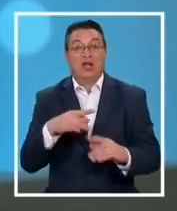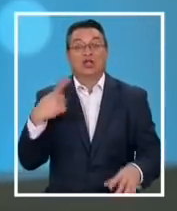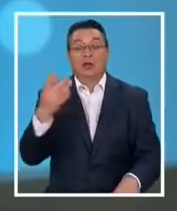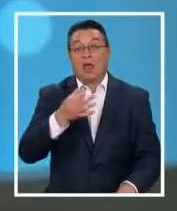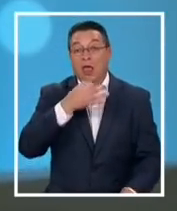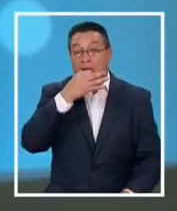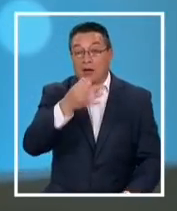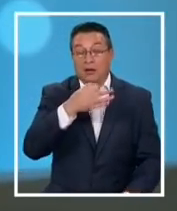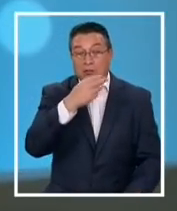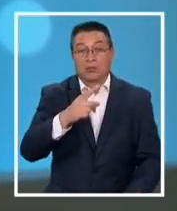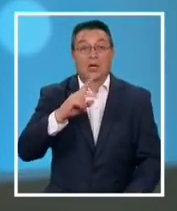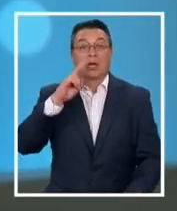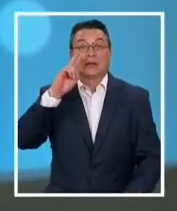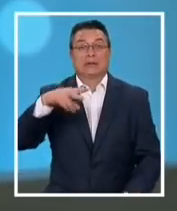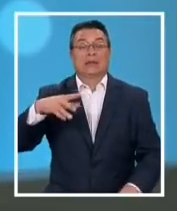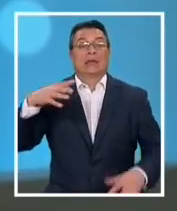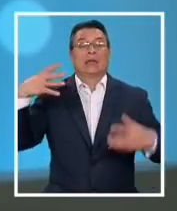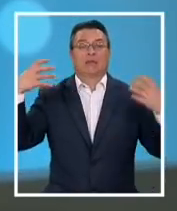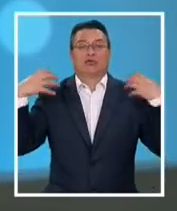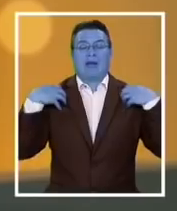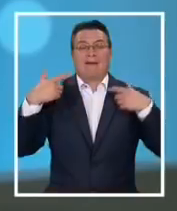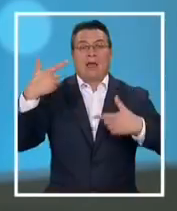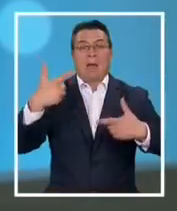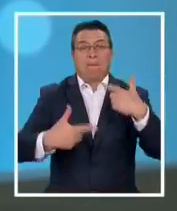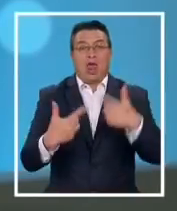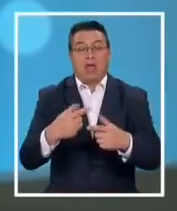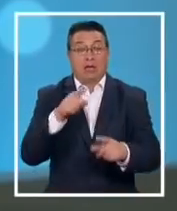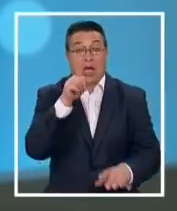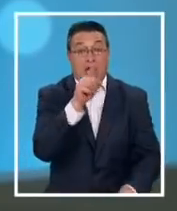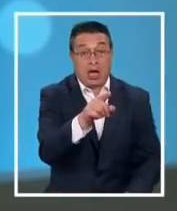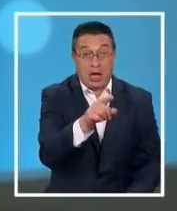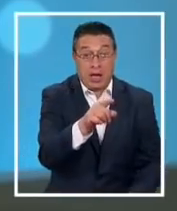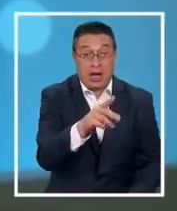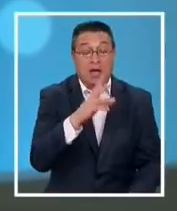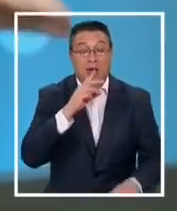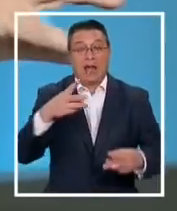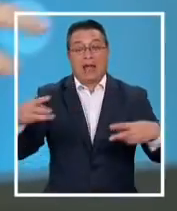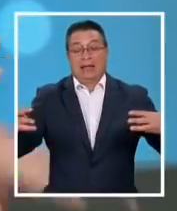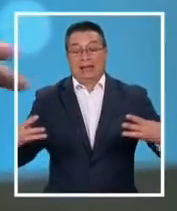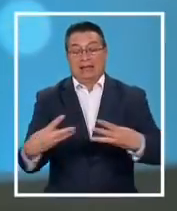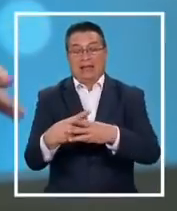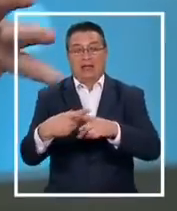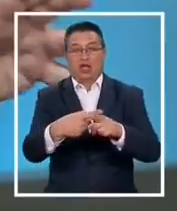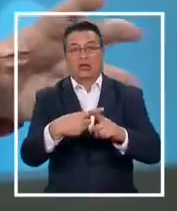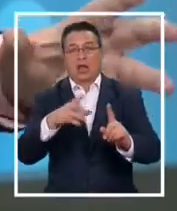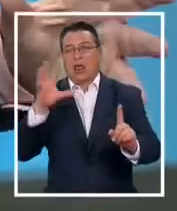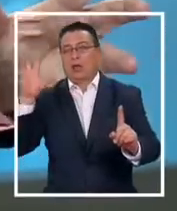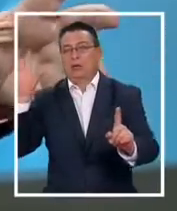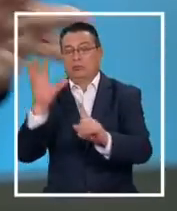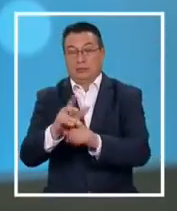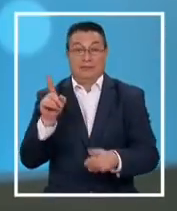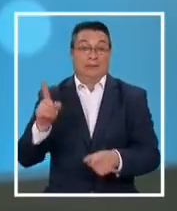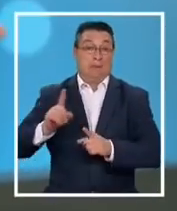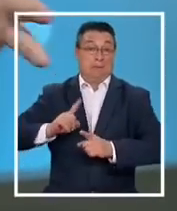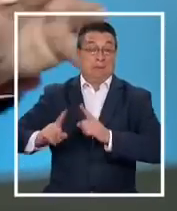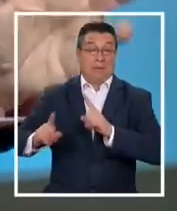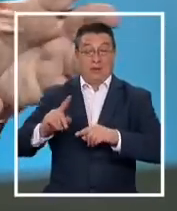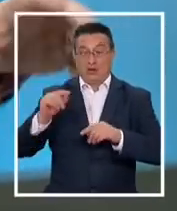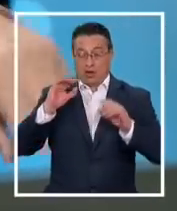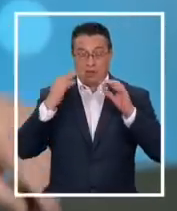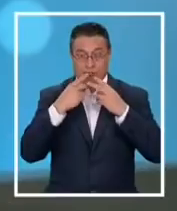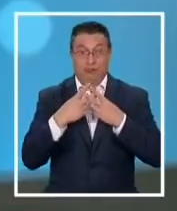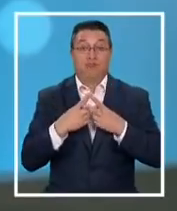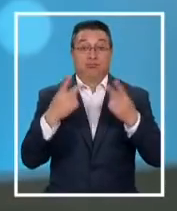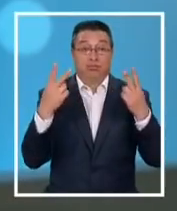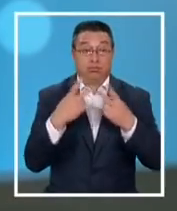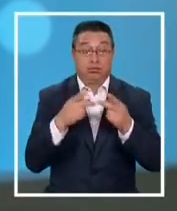declare irresponsable una política para que las redes sociales, conducidas de alguna manera, orientadas de